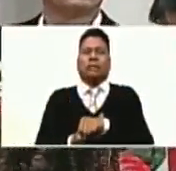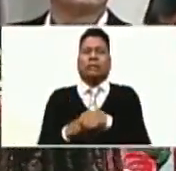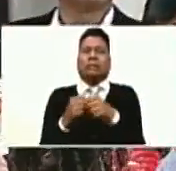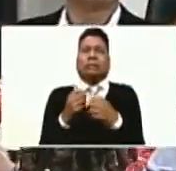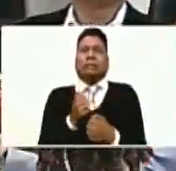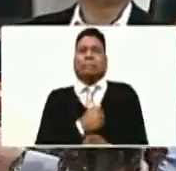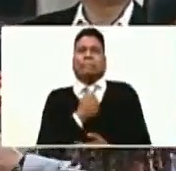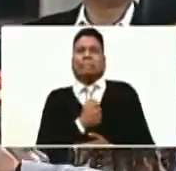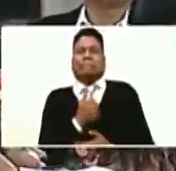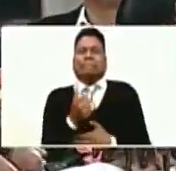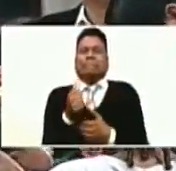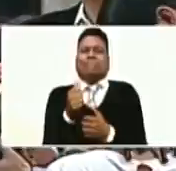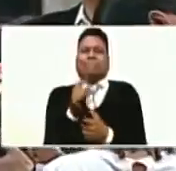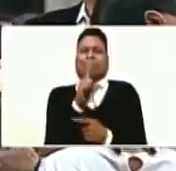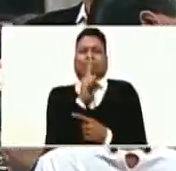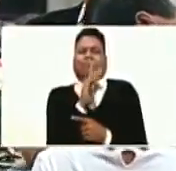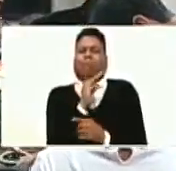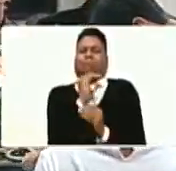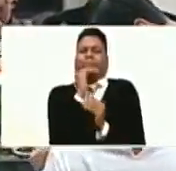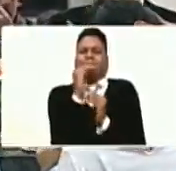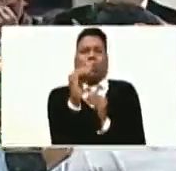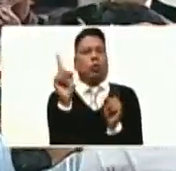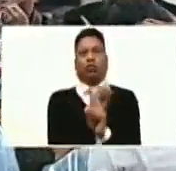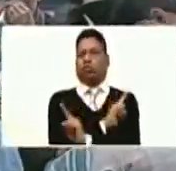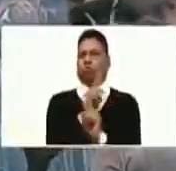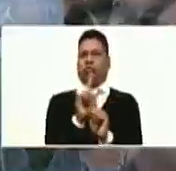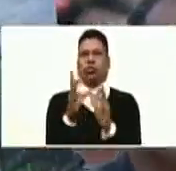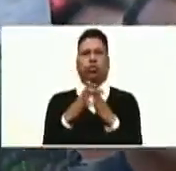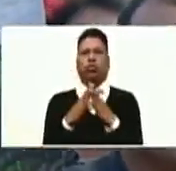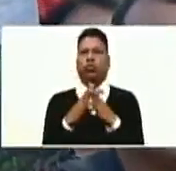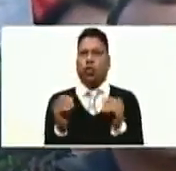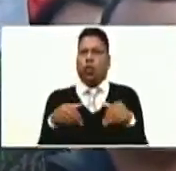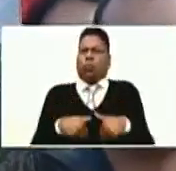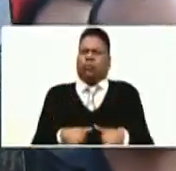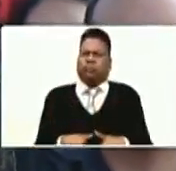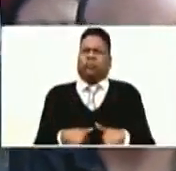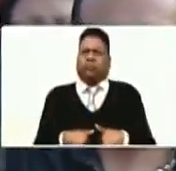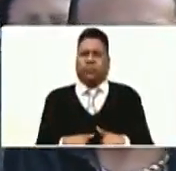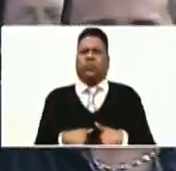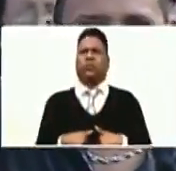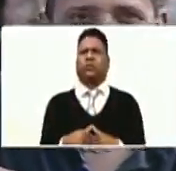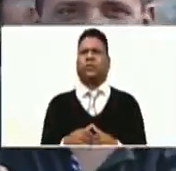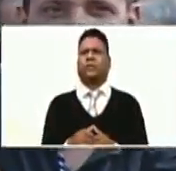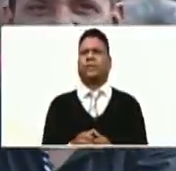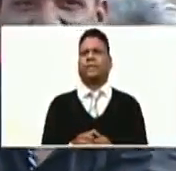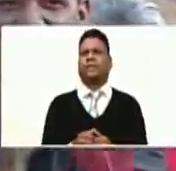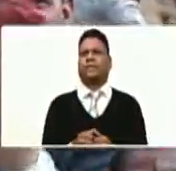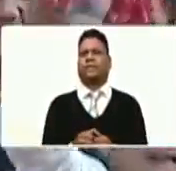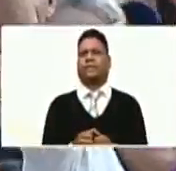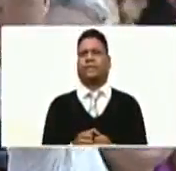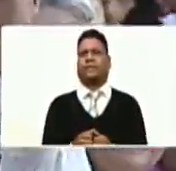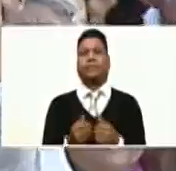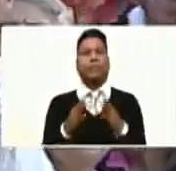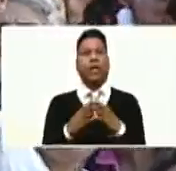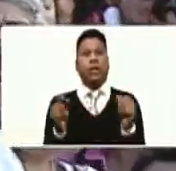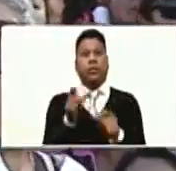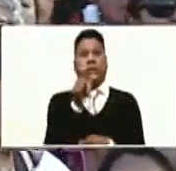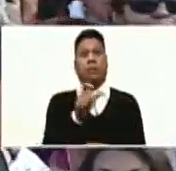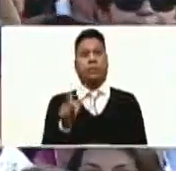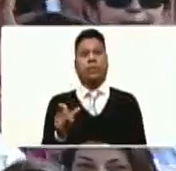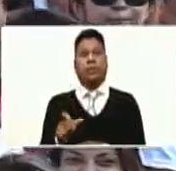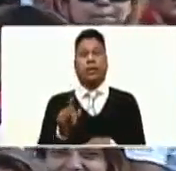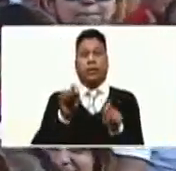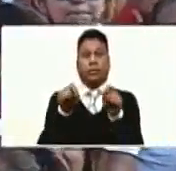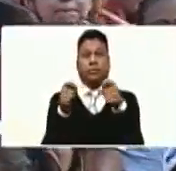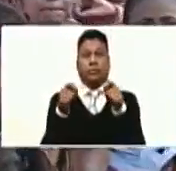y permanecer enteramente al lado de él como custodia de las virtudes bolivarianas y revolucionarias. A las personas que nos sintonizan a esta